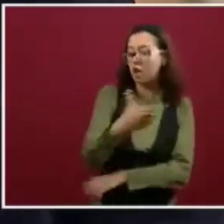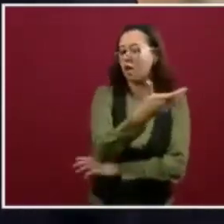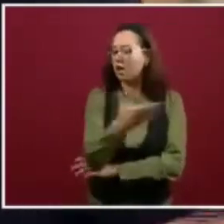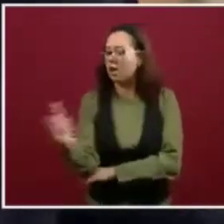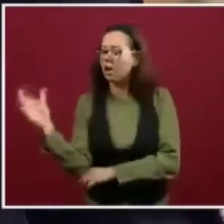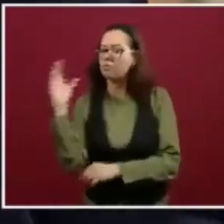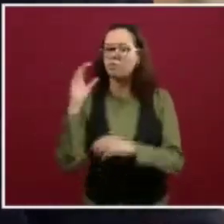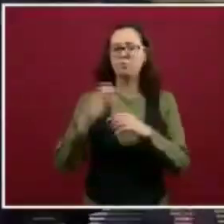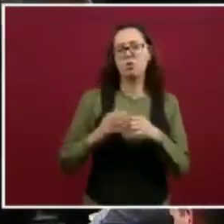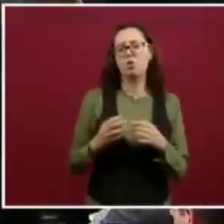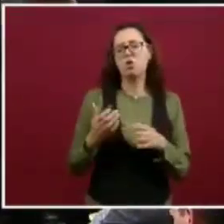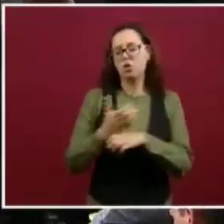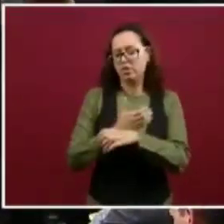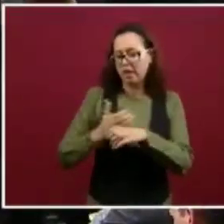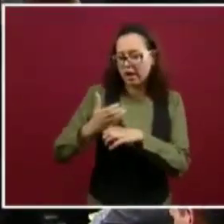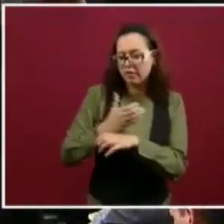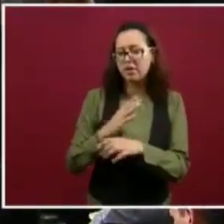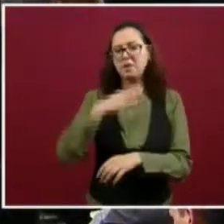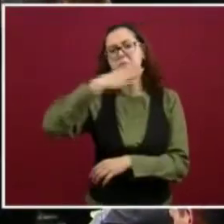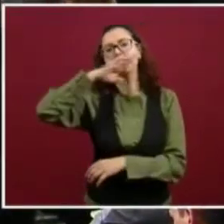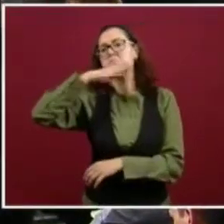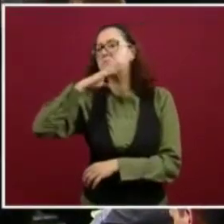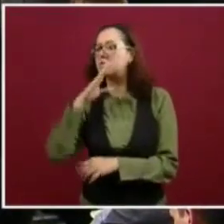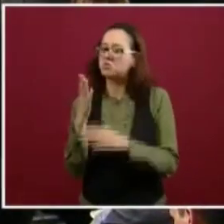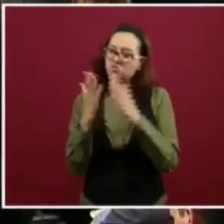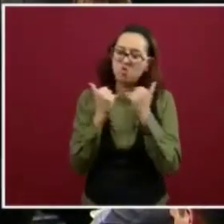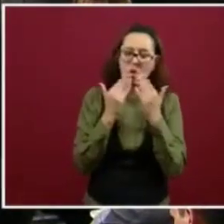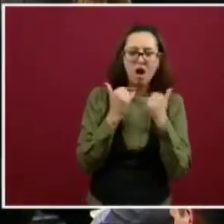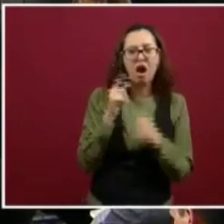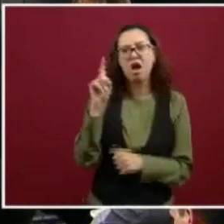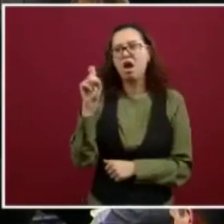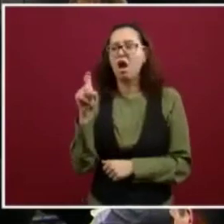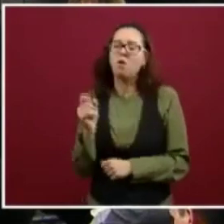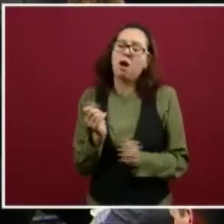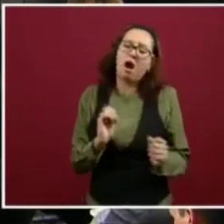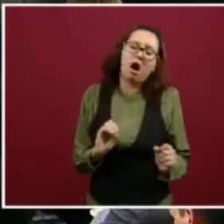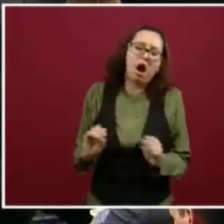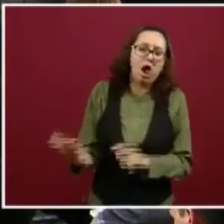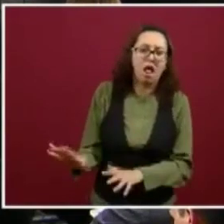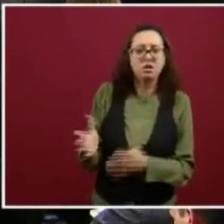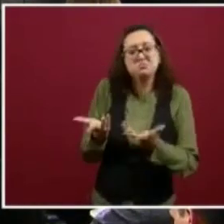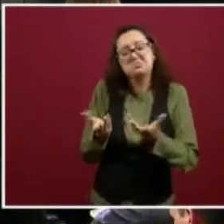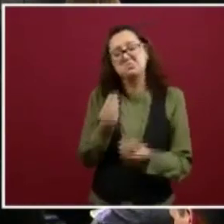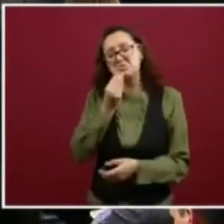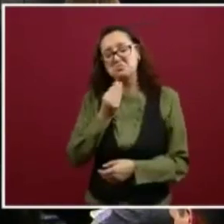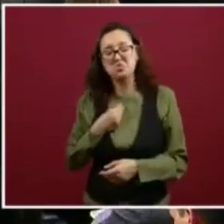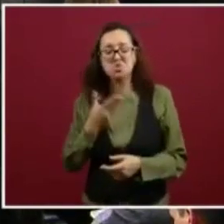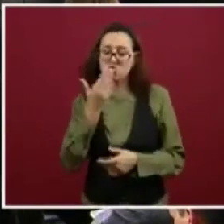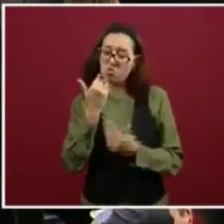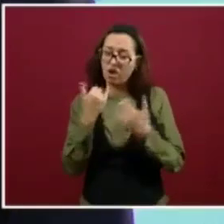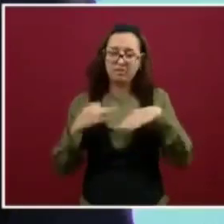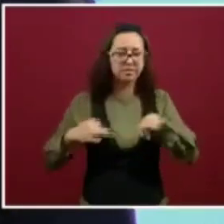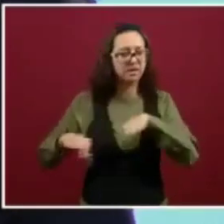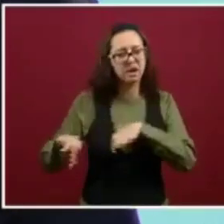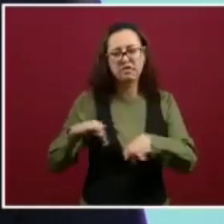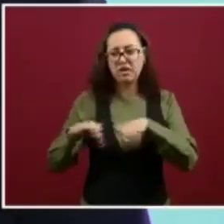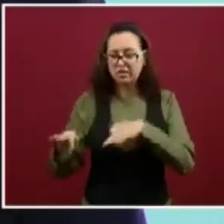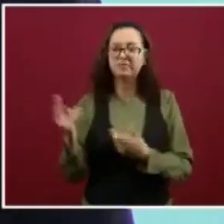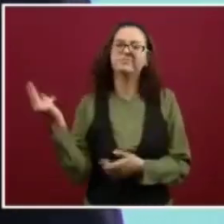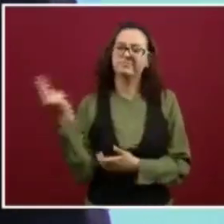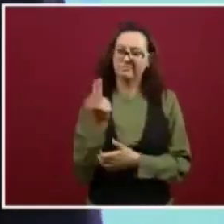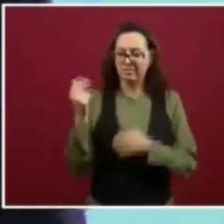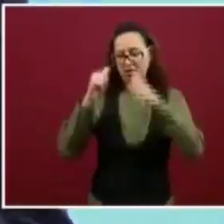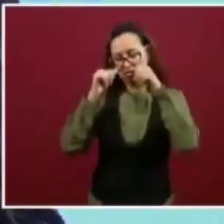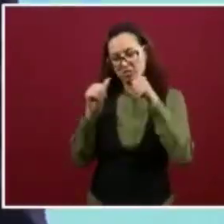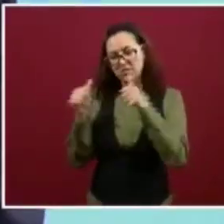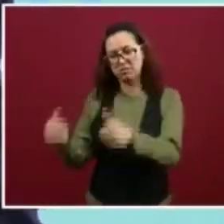maíz porque hay sequía. Y ahorita está la sequía más dura que antes. Entonces, hay que meternos a trabajar